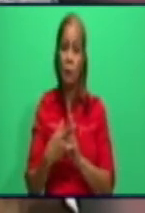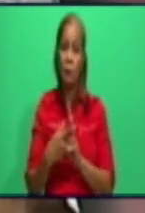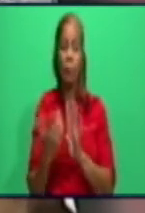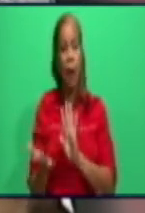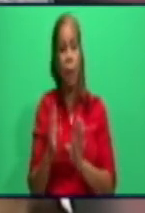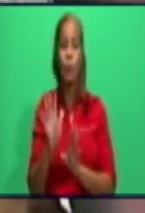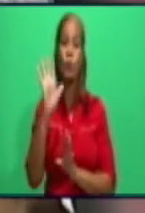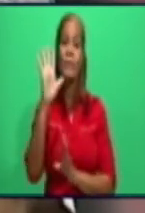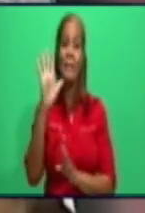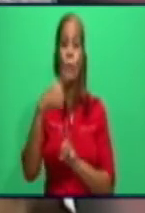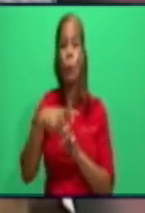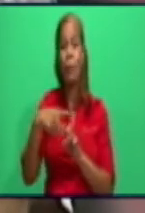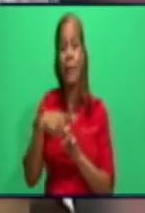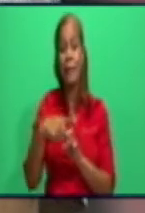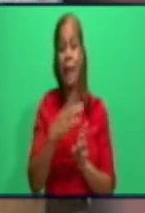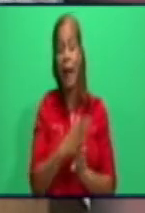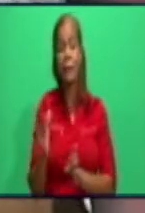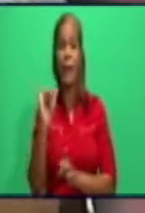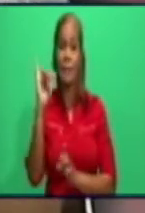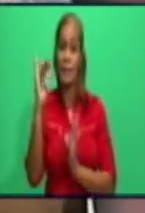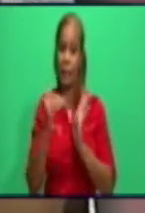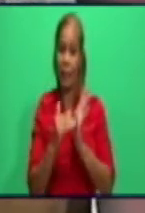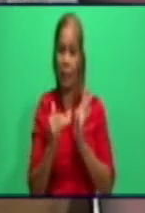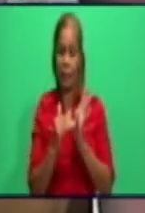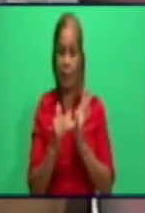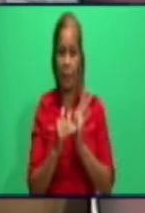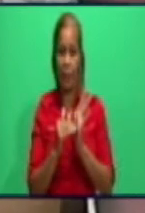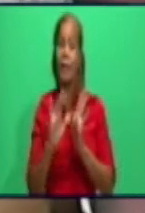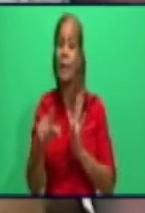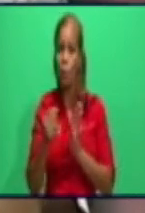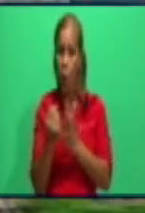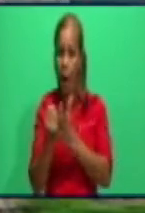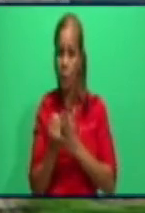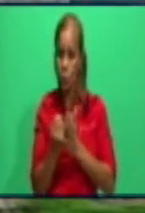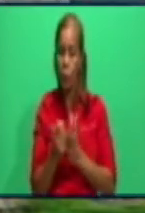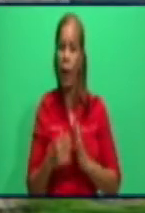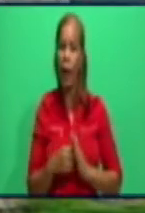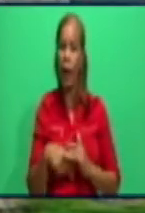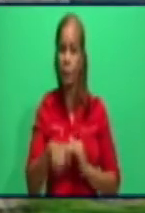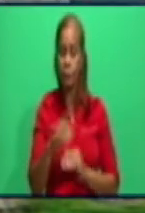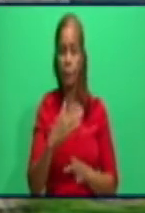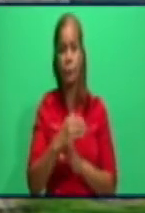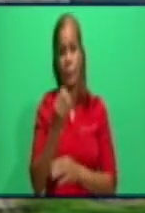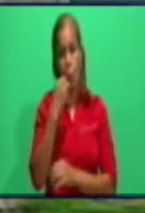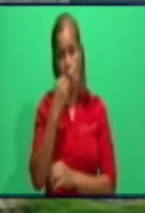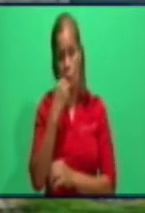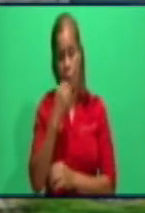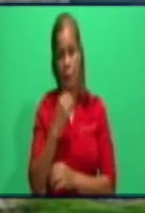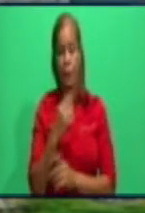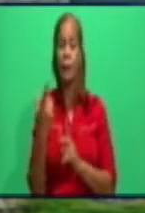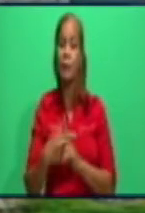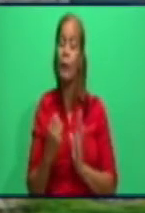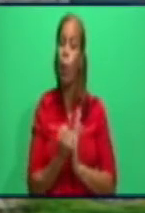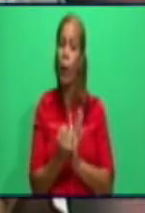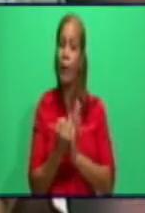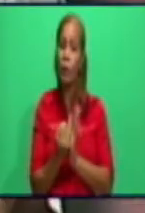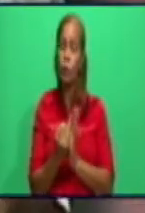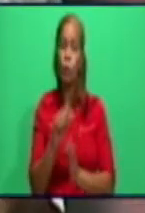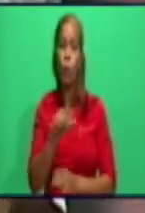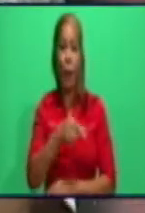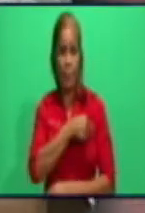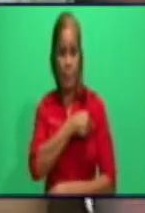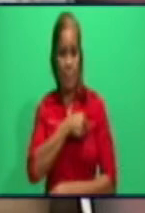5:00 y 6:30 de la tarde. Además, con la combinación del apoyo del MININ, nosotros